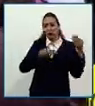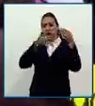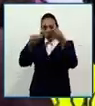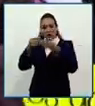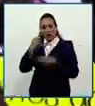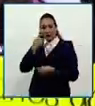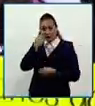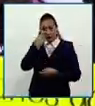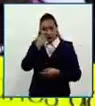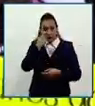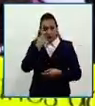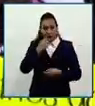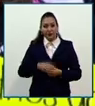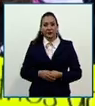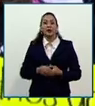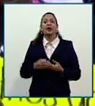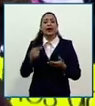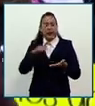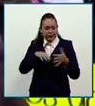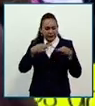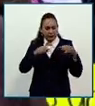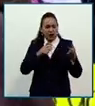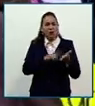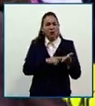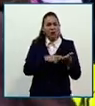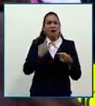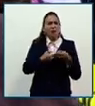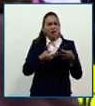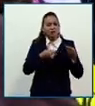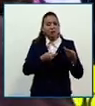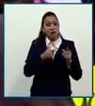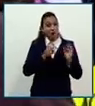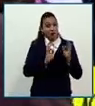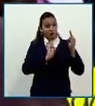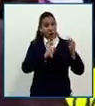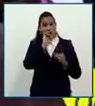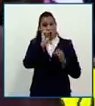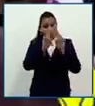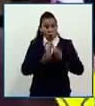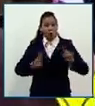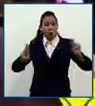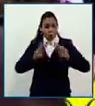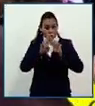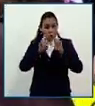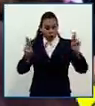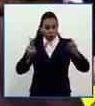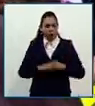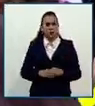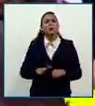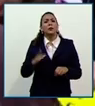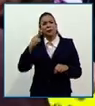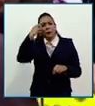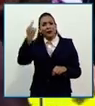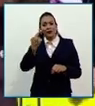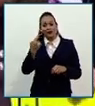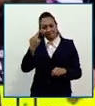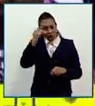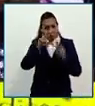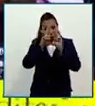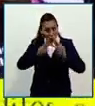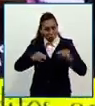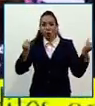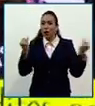ante la ONU con la finalidad de que la propia ONU requiera